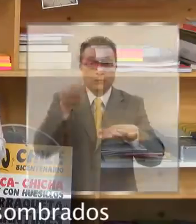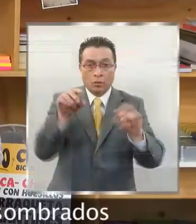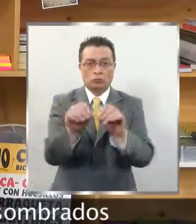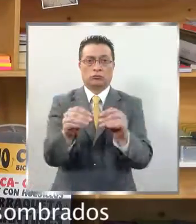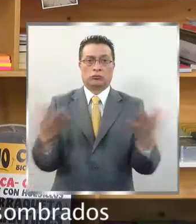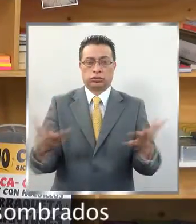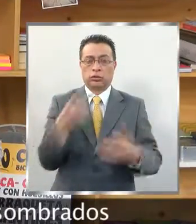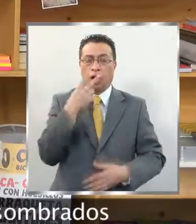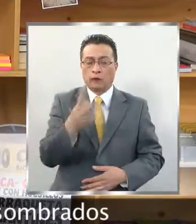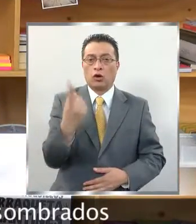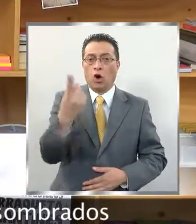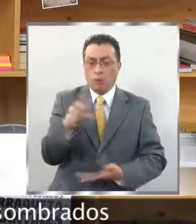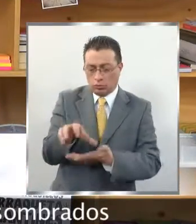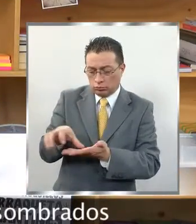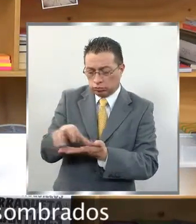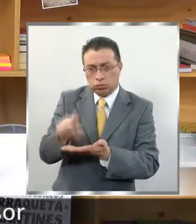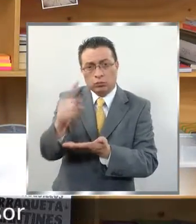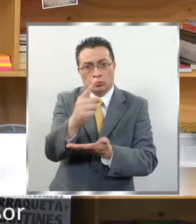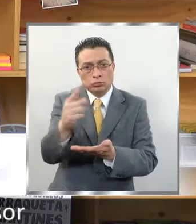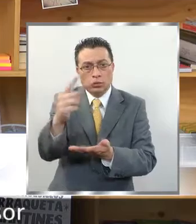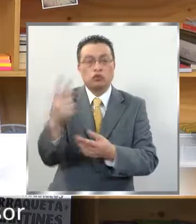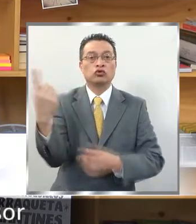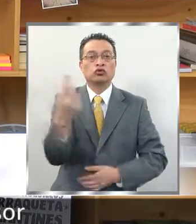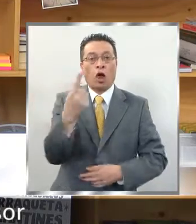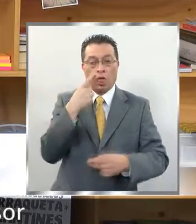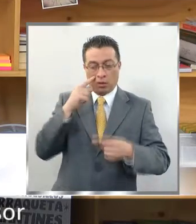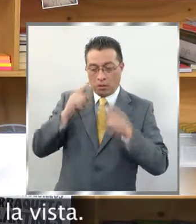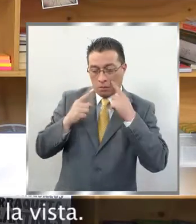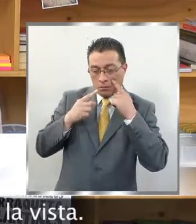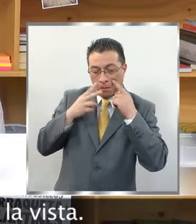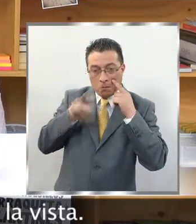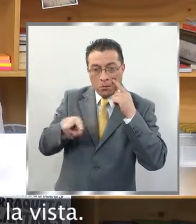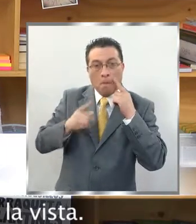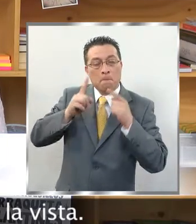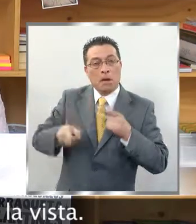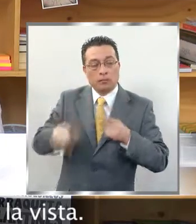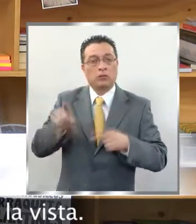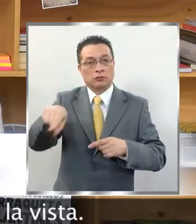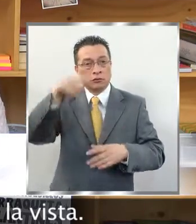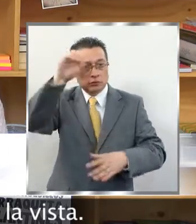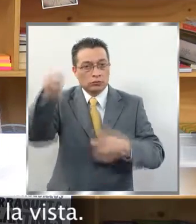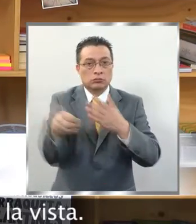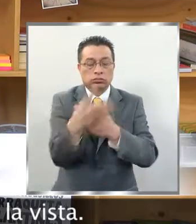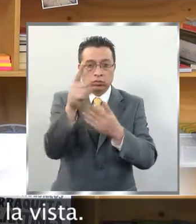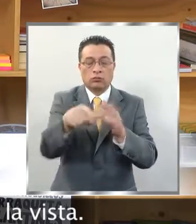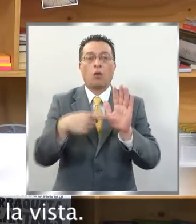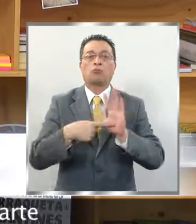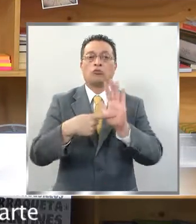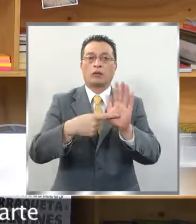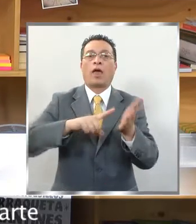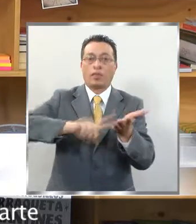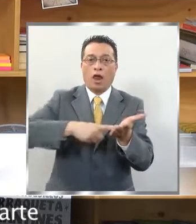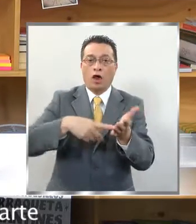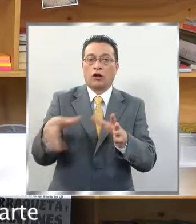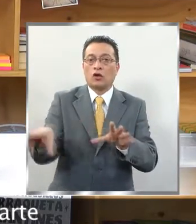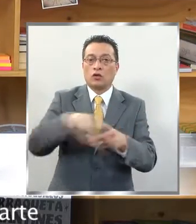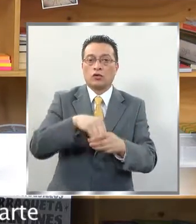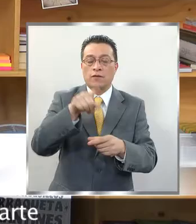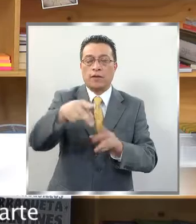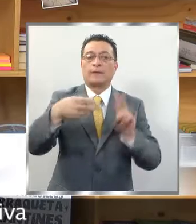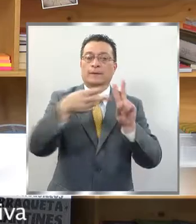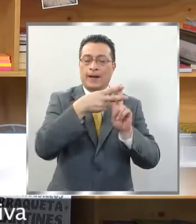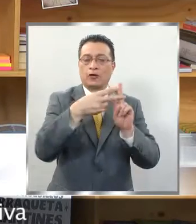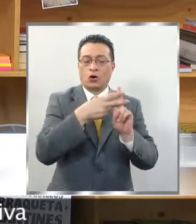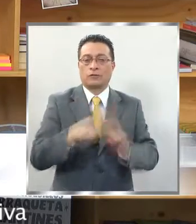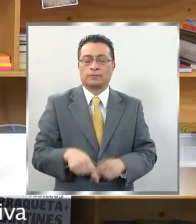Los niños y niñas estaban asombrados al ver cómo un cursor se podía manejar solo con la vista. Esta innovación fue